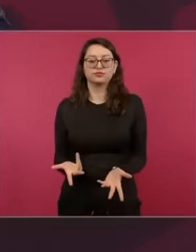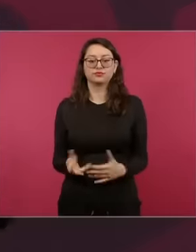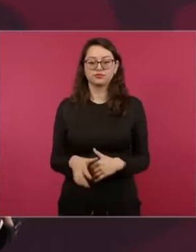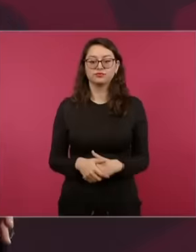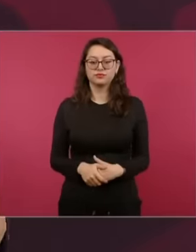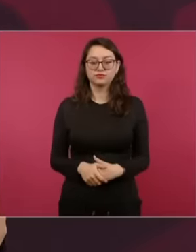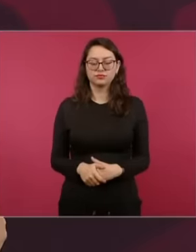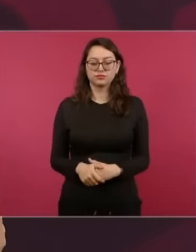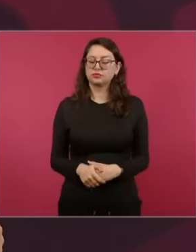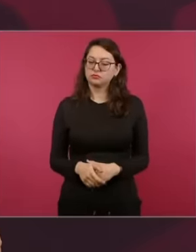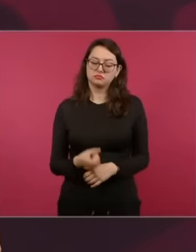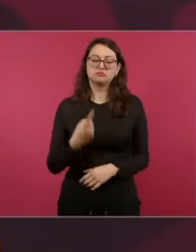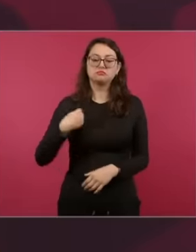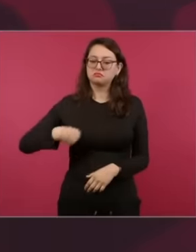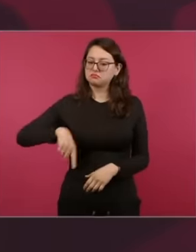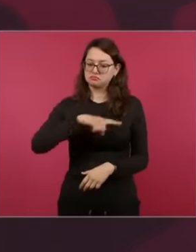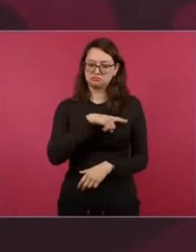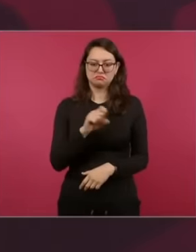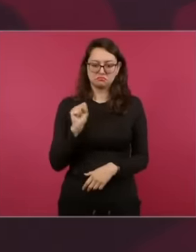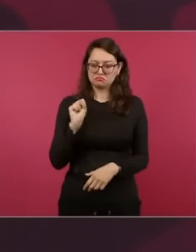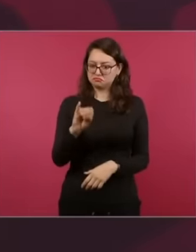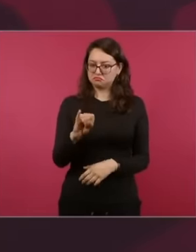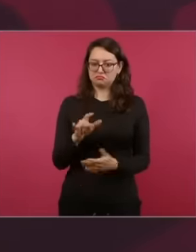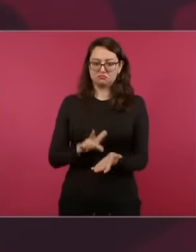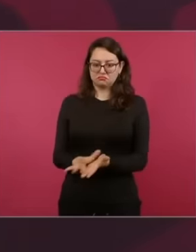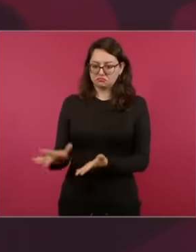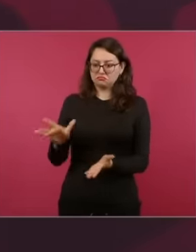Lo tenemos que hacer,